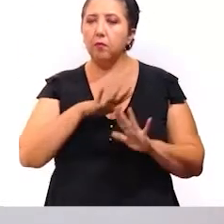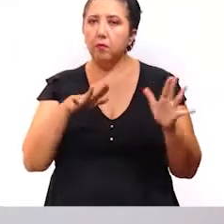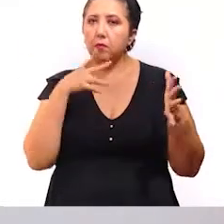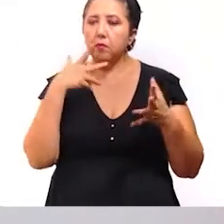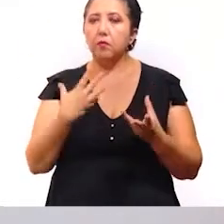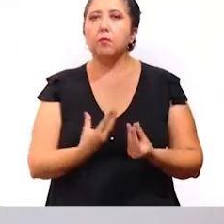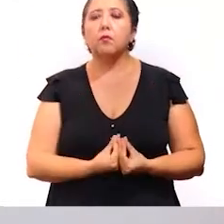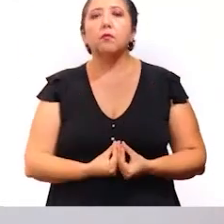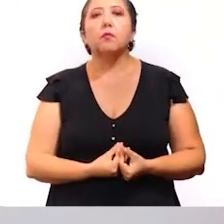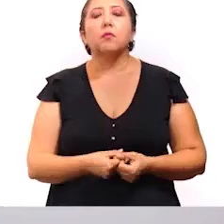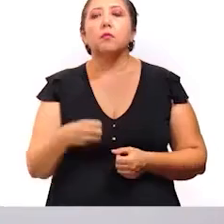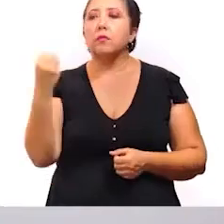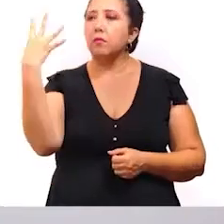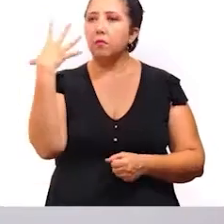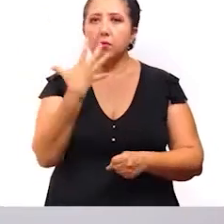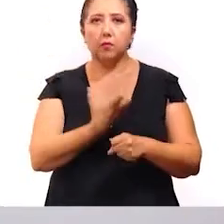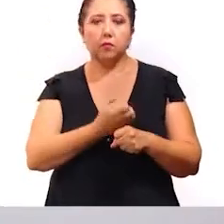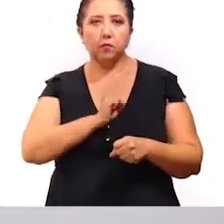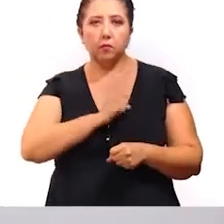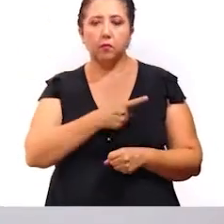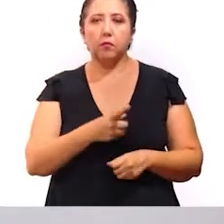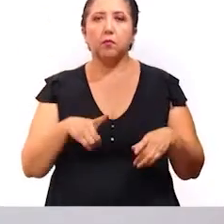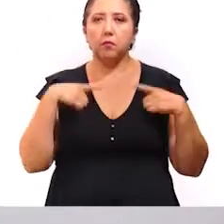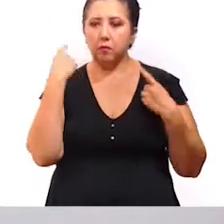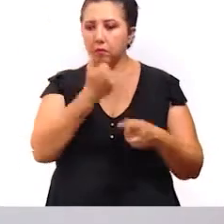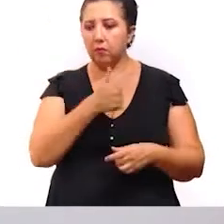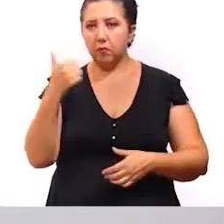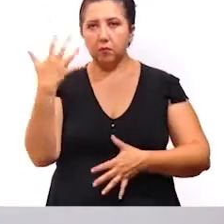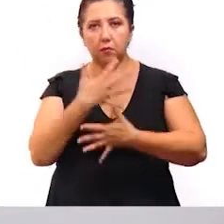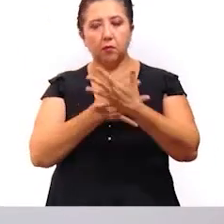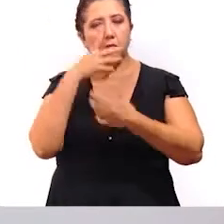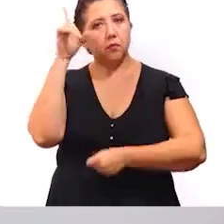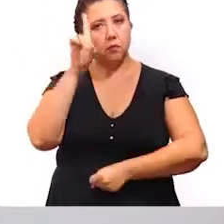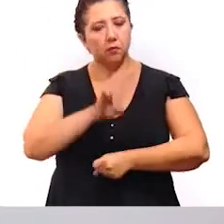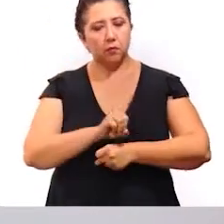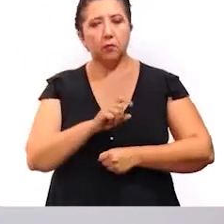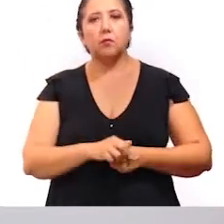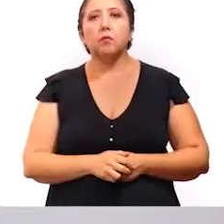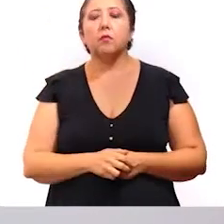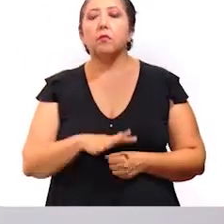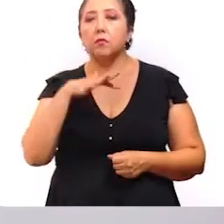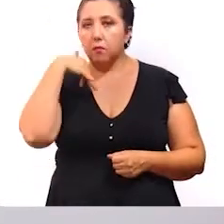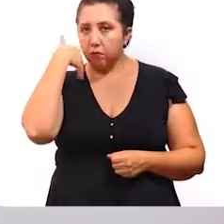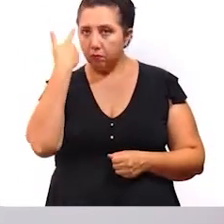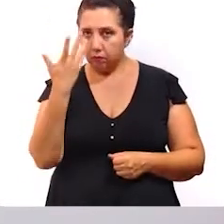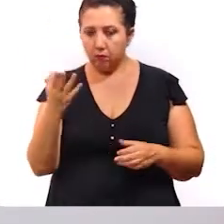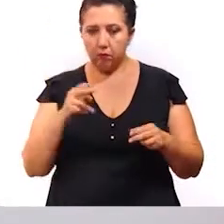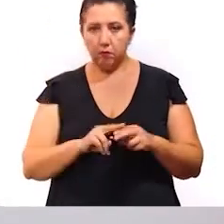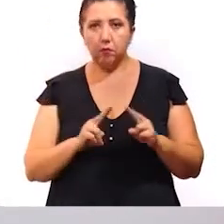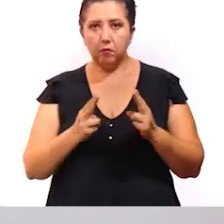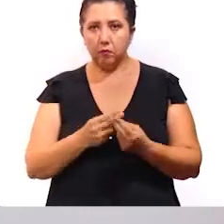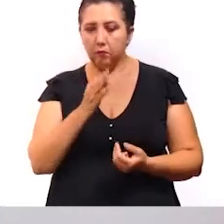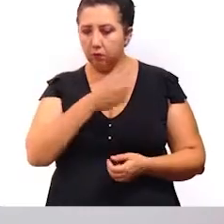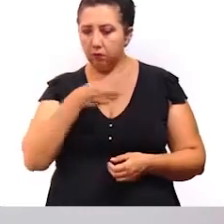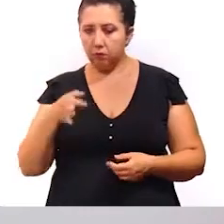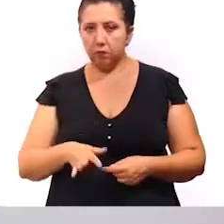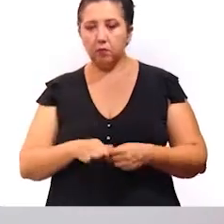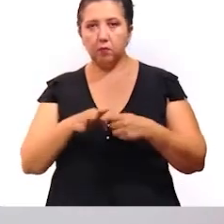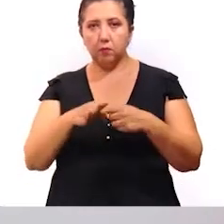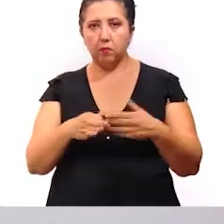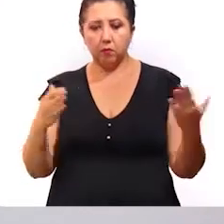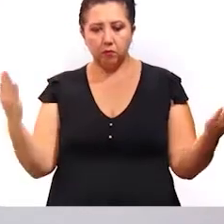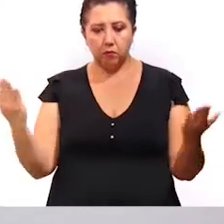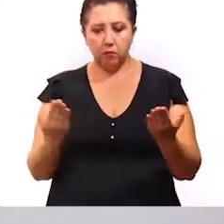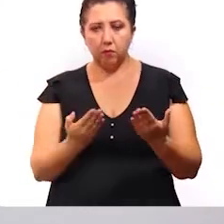Como hemos informado, el semáforo estatal de salud se va a dar a conocer cada 15 días, con la finalidad de homologar fechas de presentación con